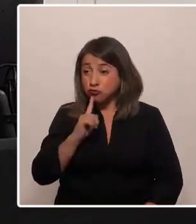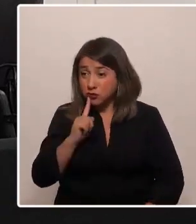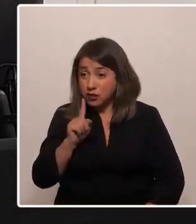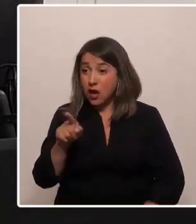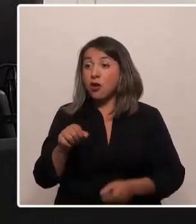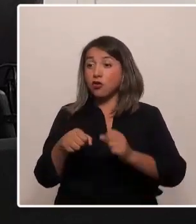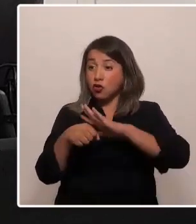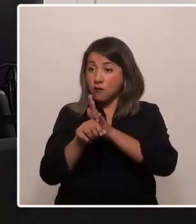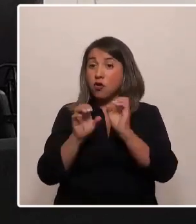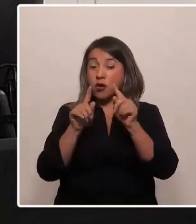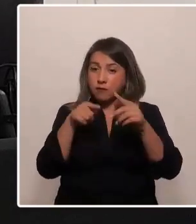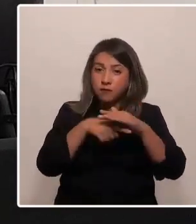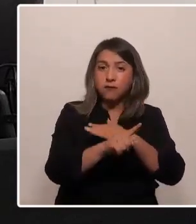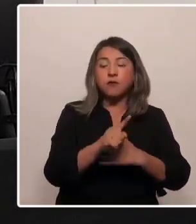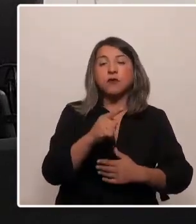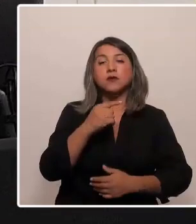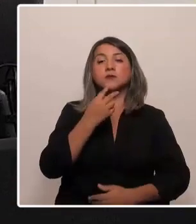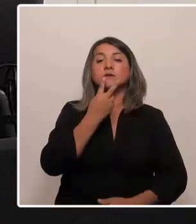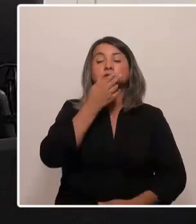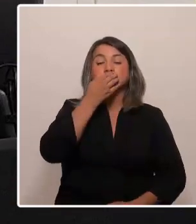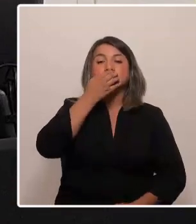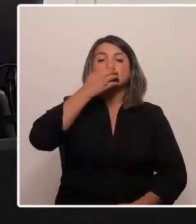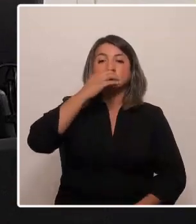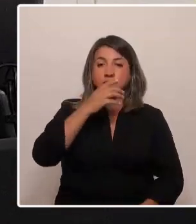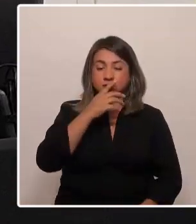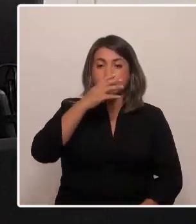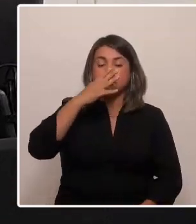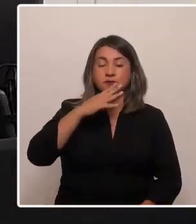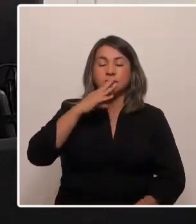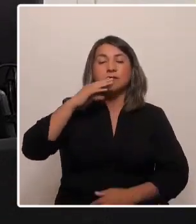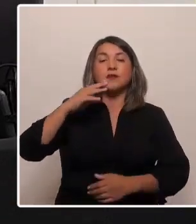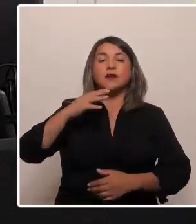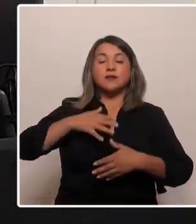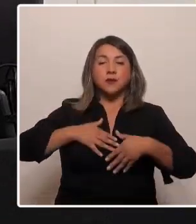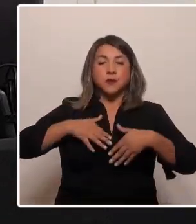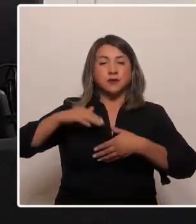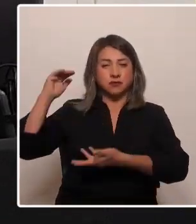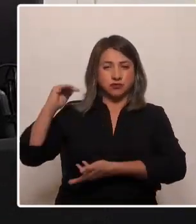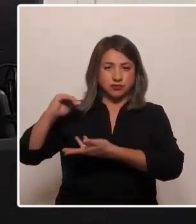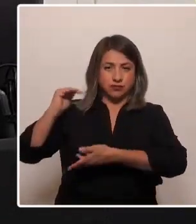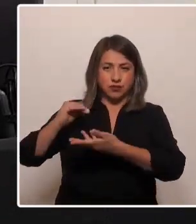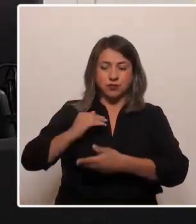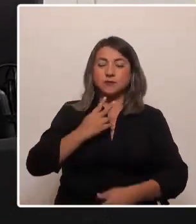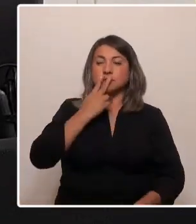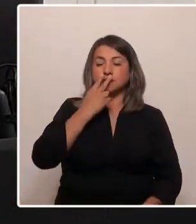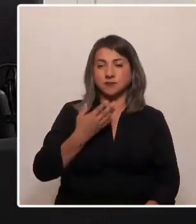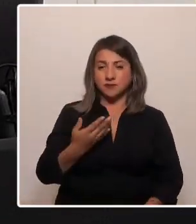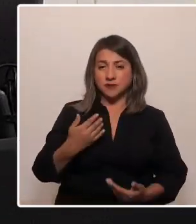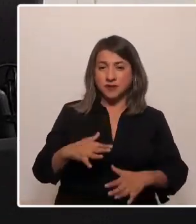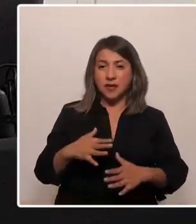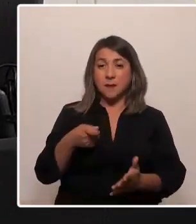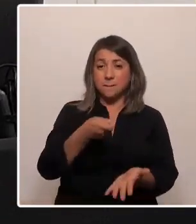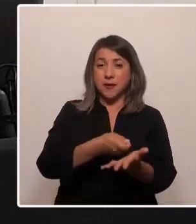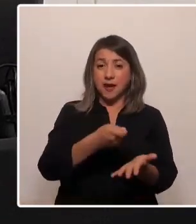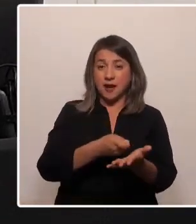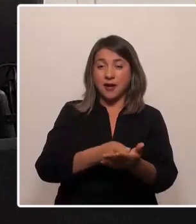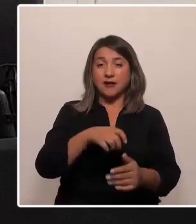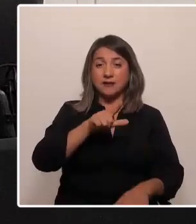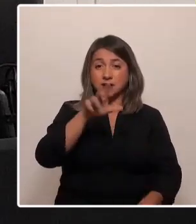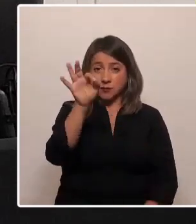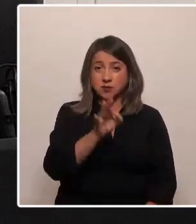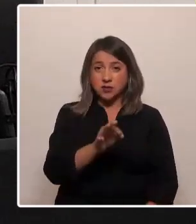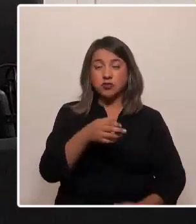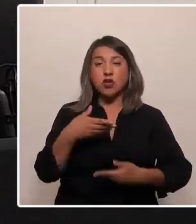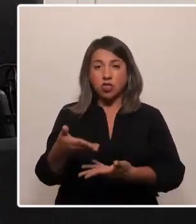necesidad por un ventilador mecánico, nada más. Porque es justicia que si una persona cotiza mensualmente su 7% se le dé